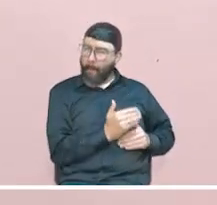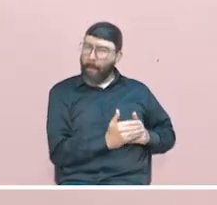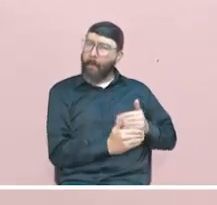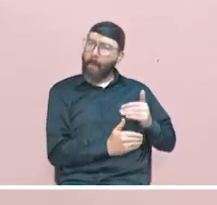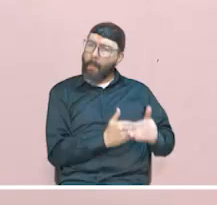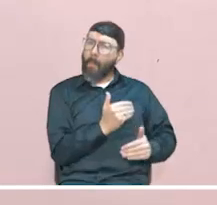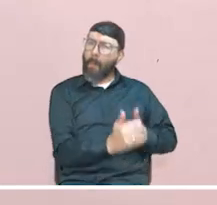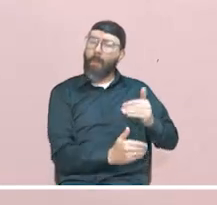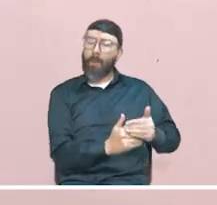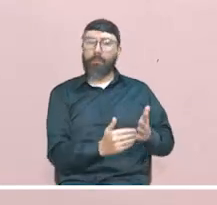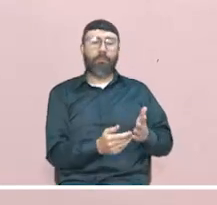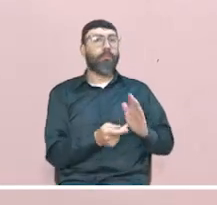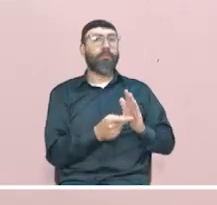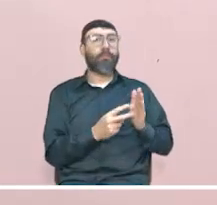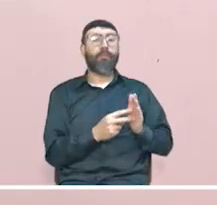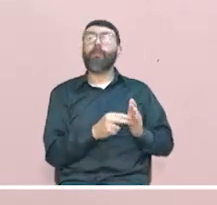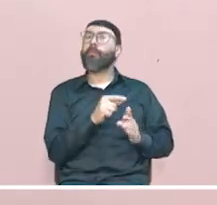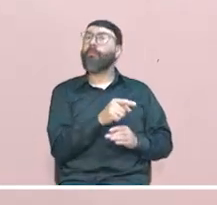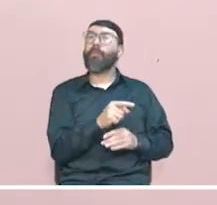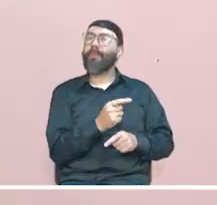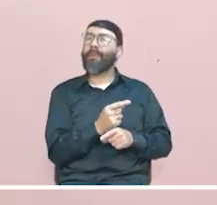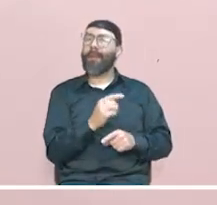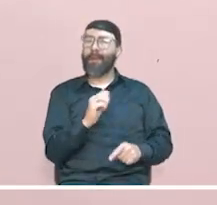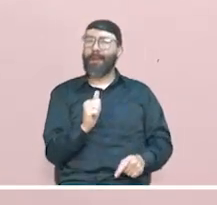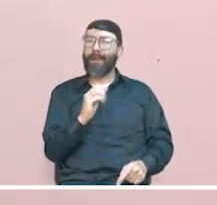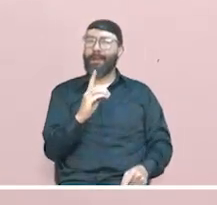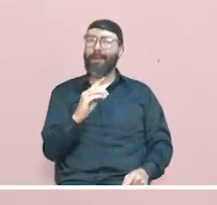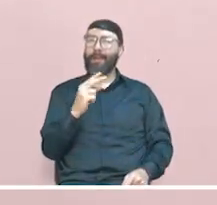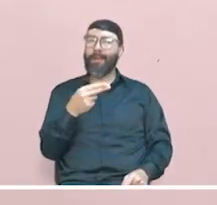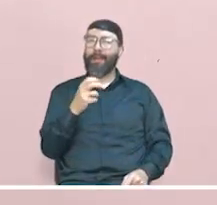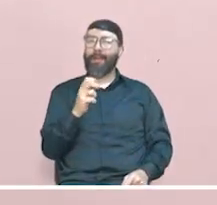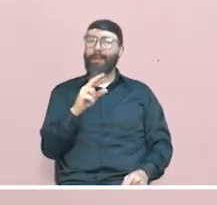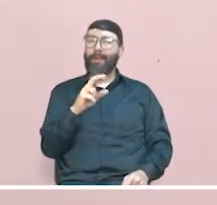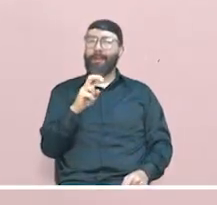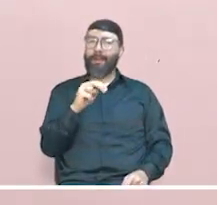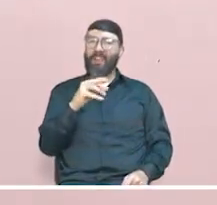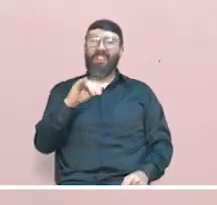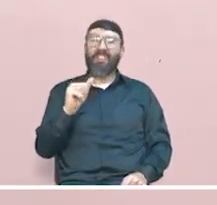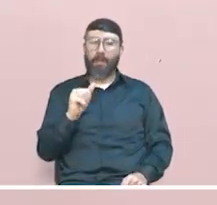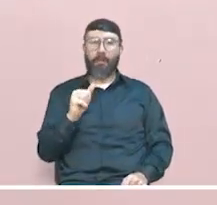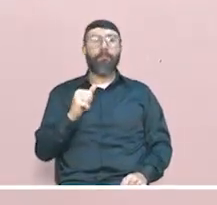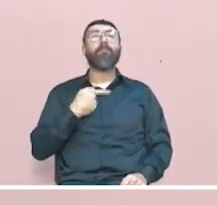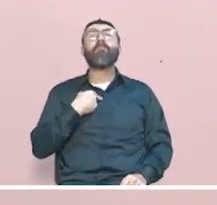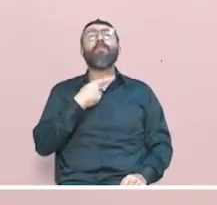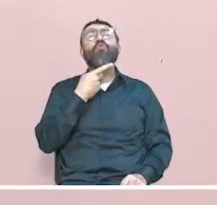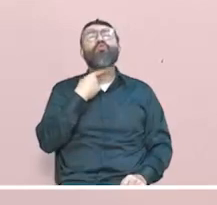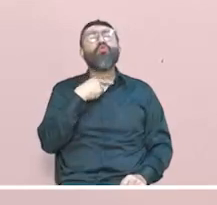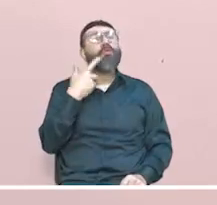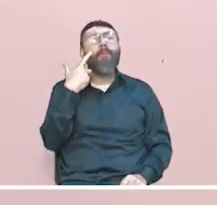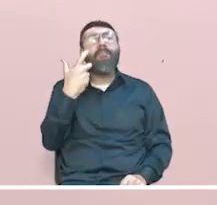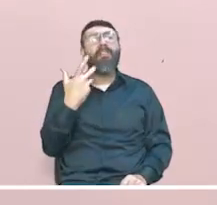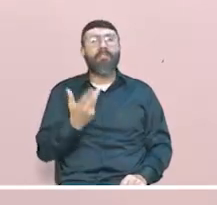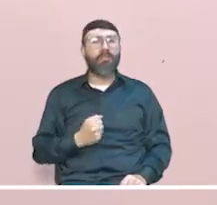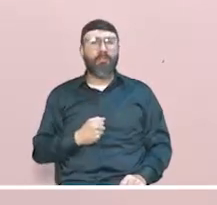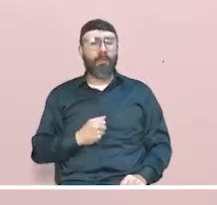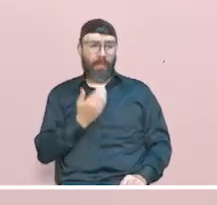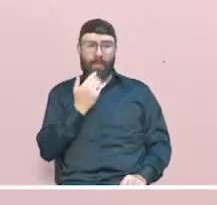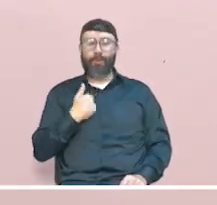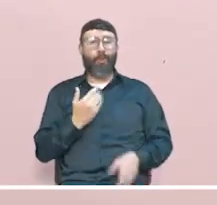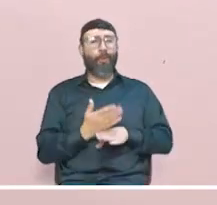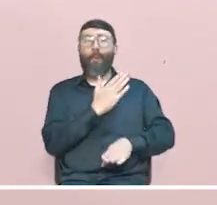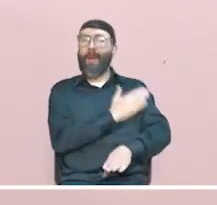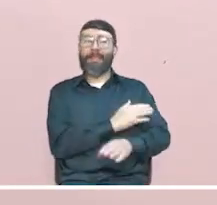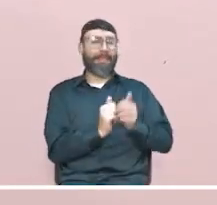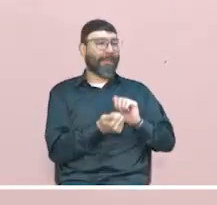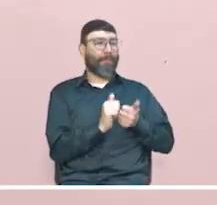de adherencia. Entonces, ¿qué es lo que más me gusta? Si yo nunca he hecho actividad física,